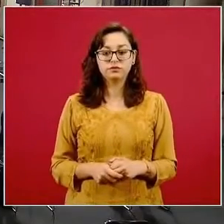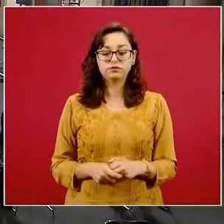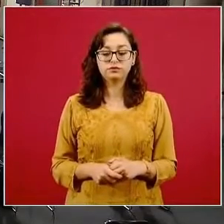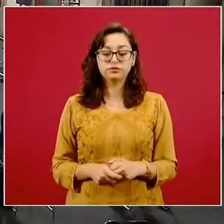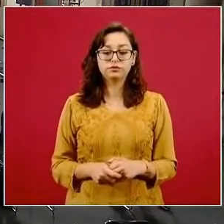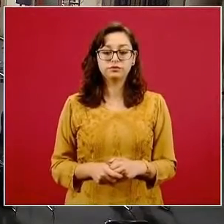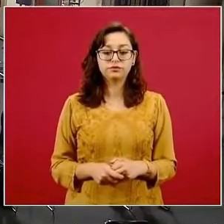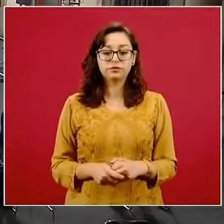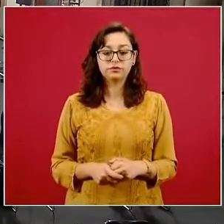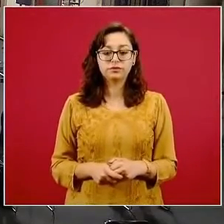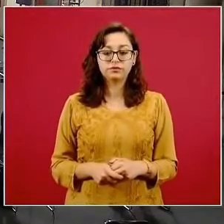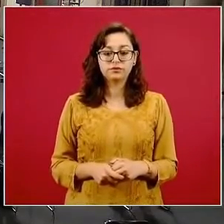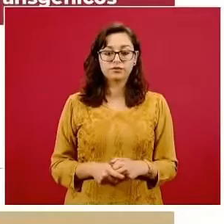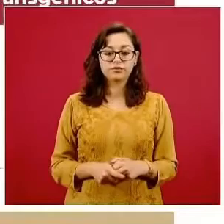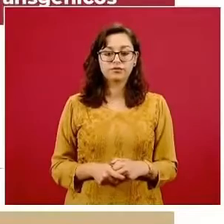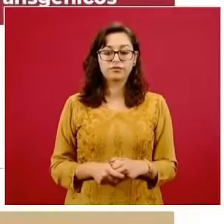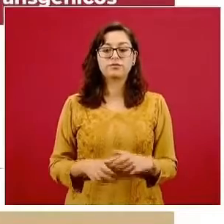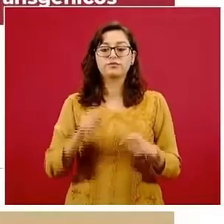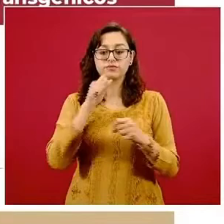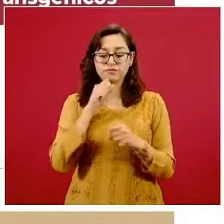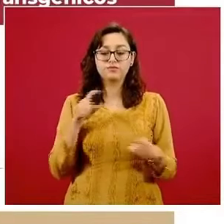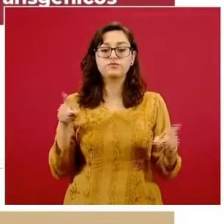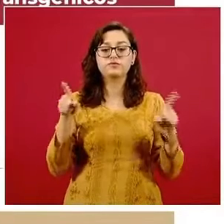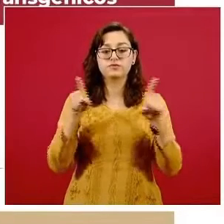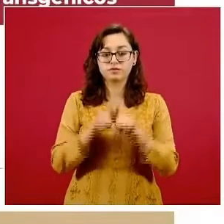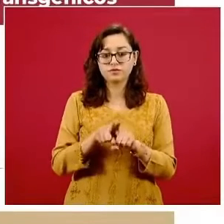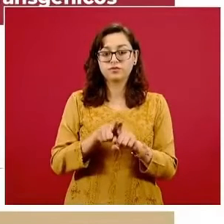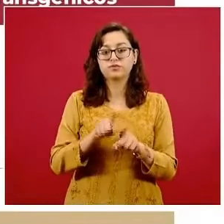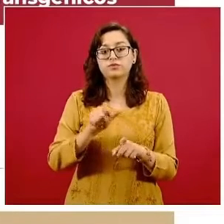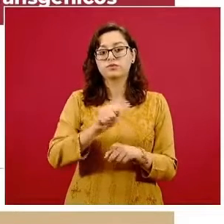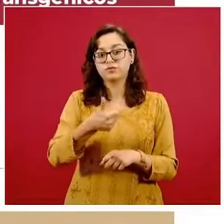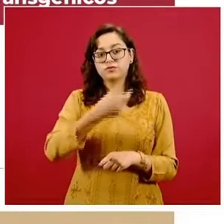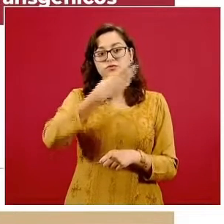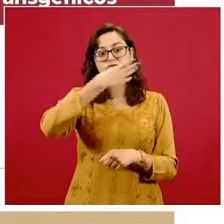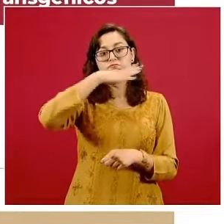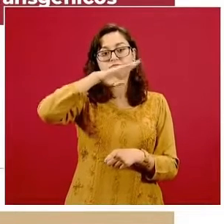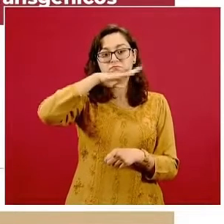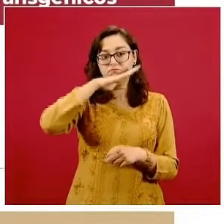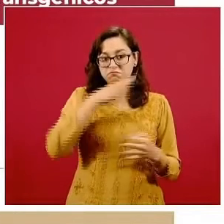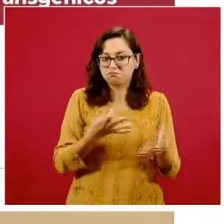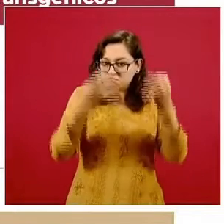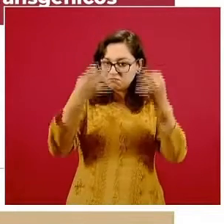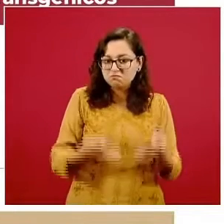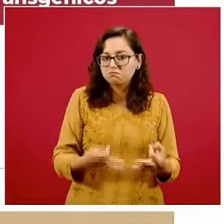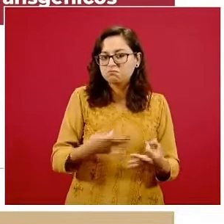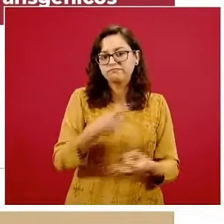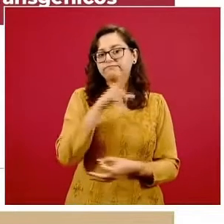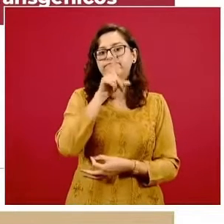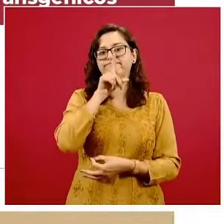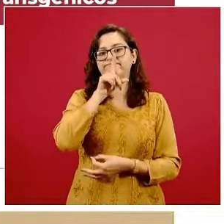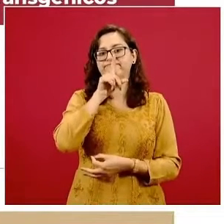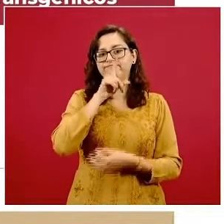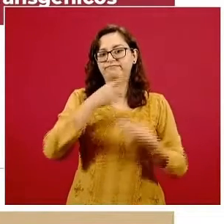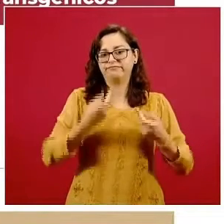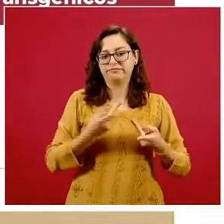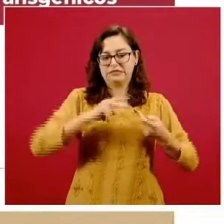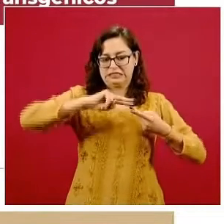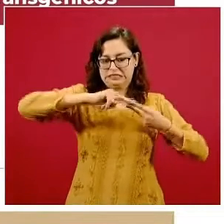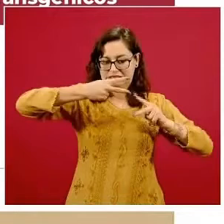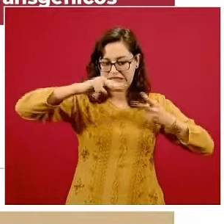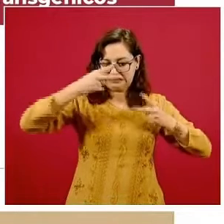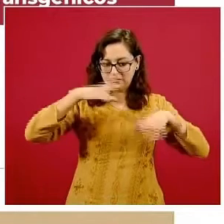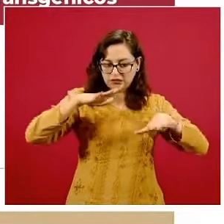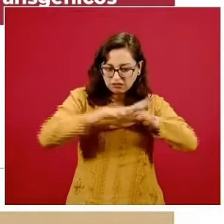Y bueno, también los maíces que no son nativos acumulan un porcentaje mucho mayor de estas